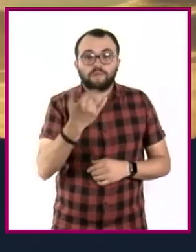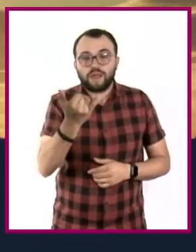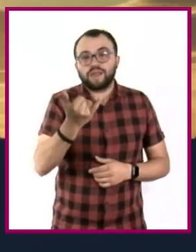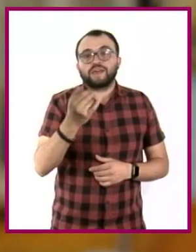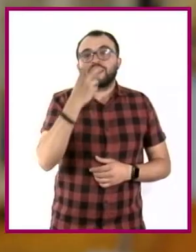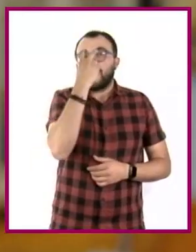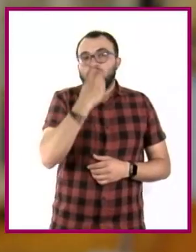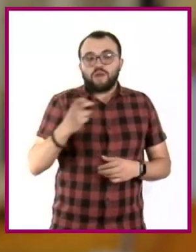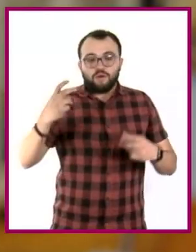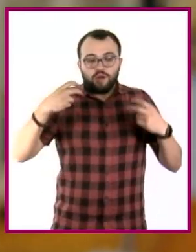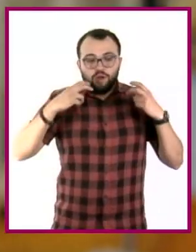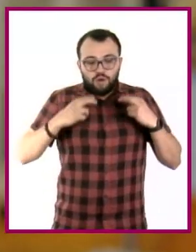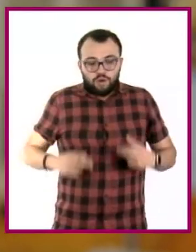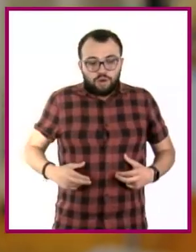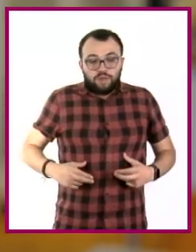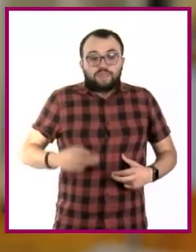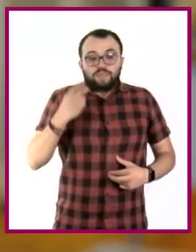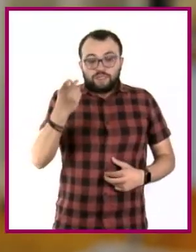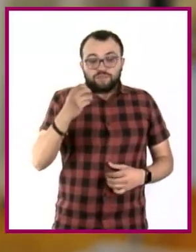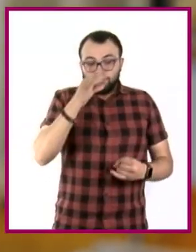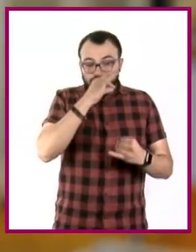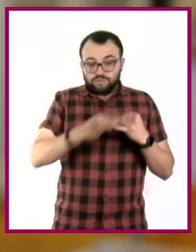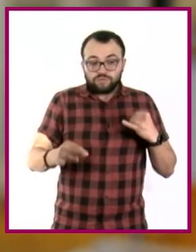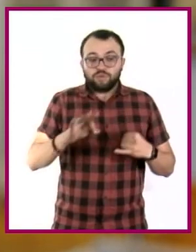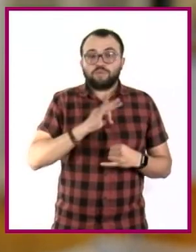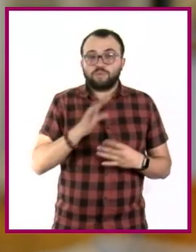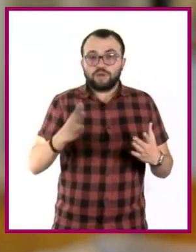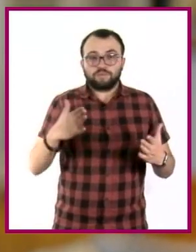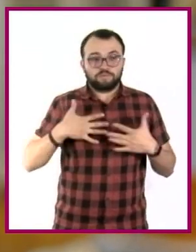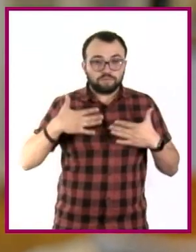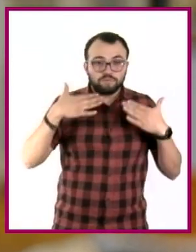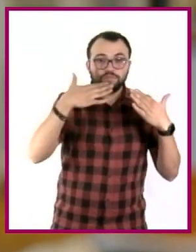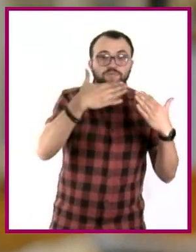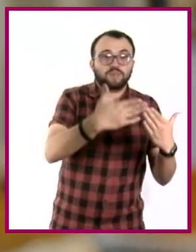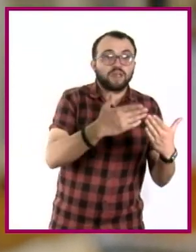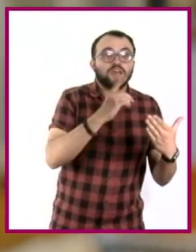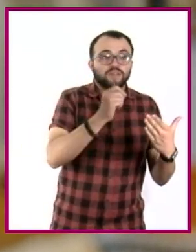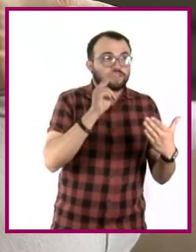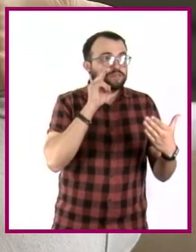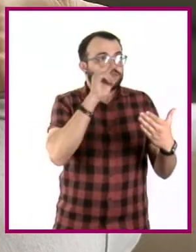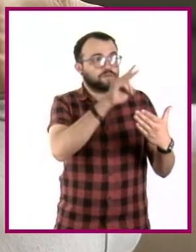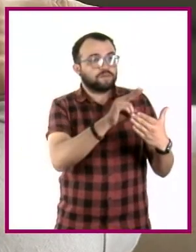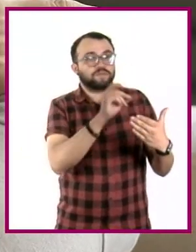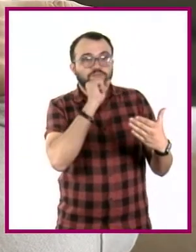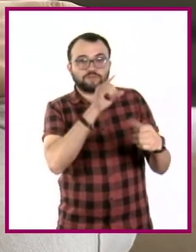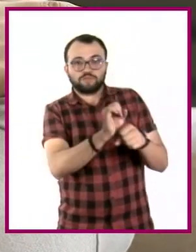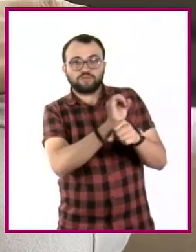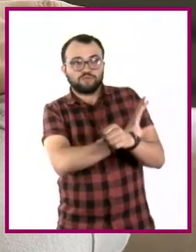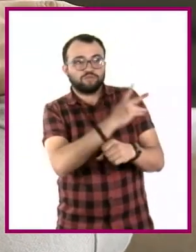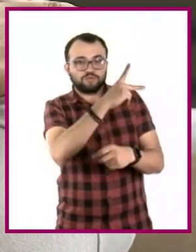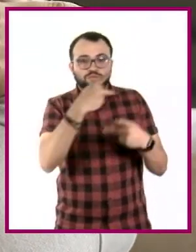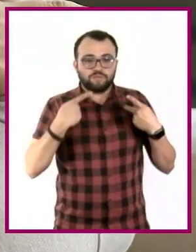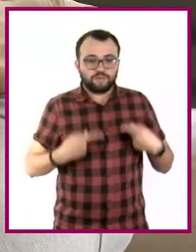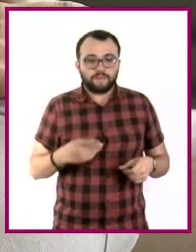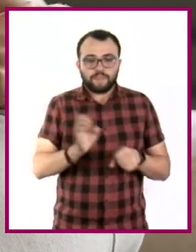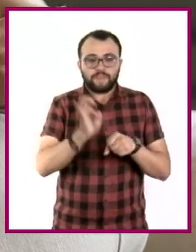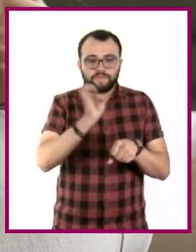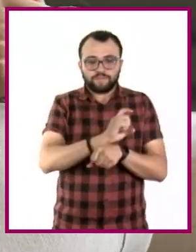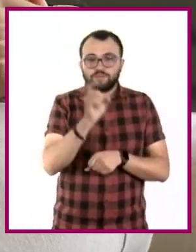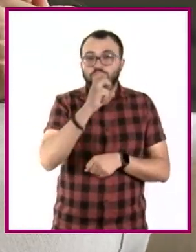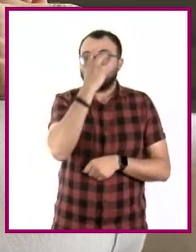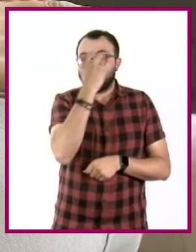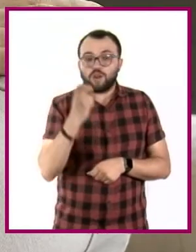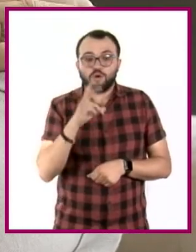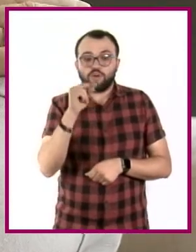corporal, dado que estas últimas pueden manifestar las emociones de la persona. Entonces, a través del lenguaje